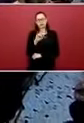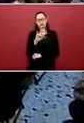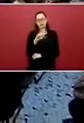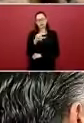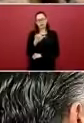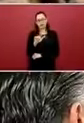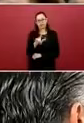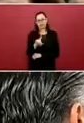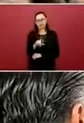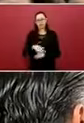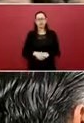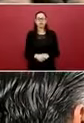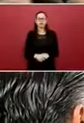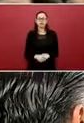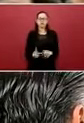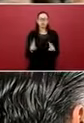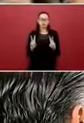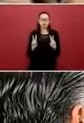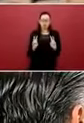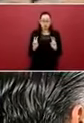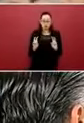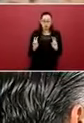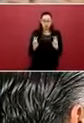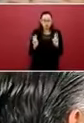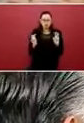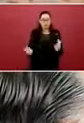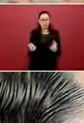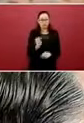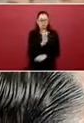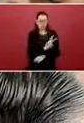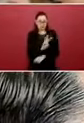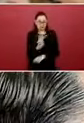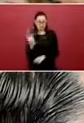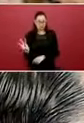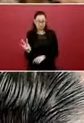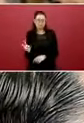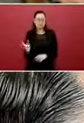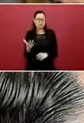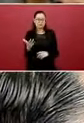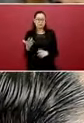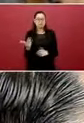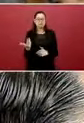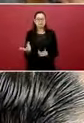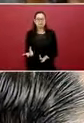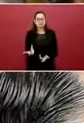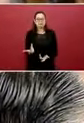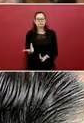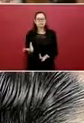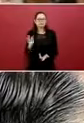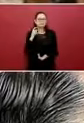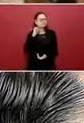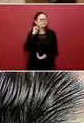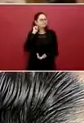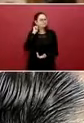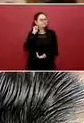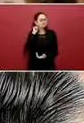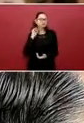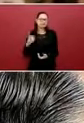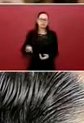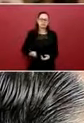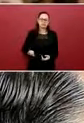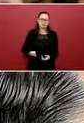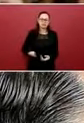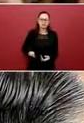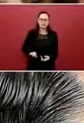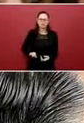Hay un tema de, hablando de software, de plataformas digitales, que se ha vuelto muy interesante. Miguel